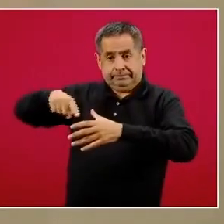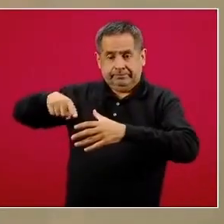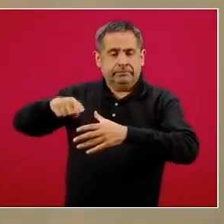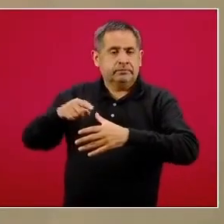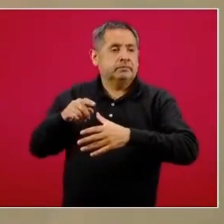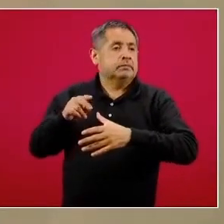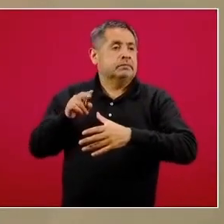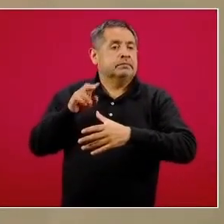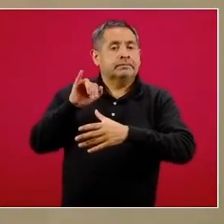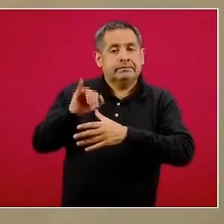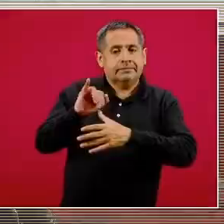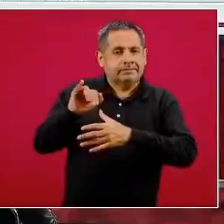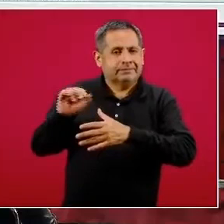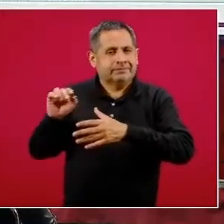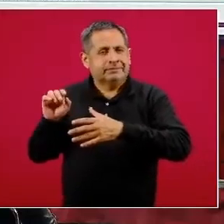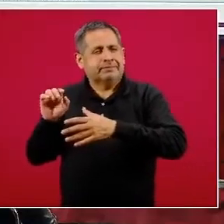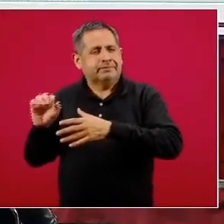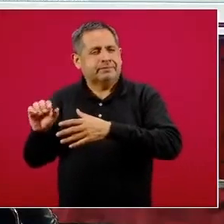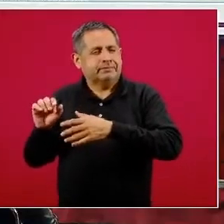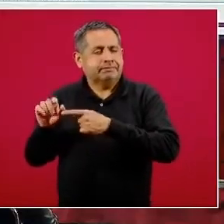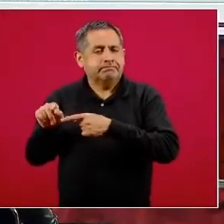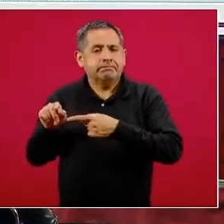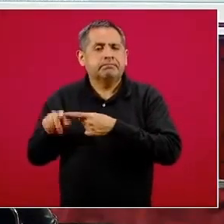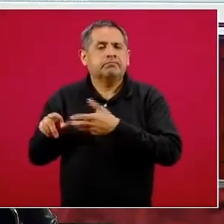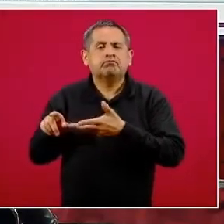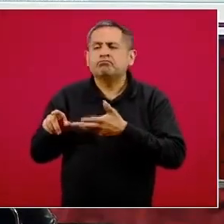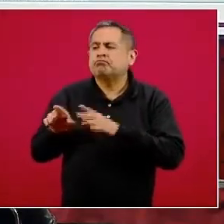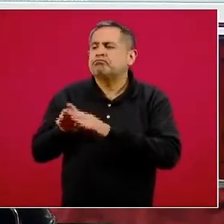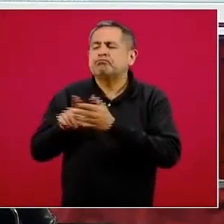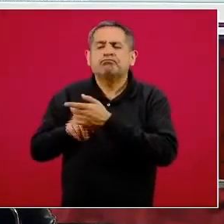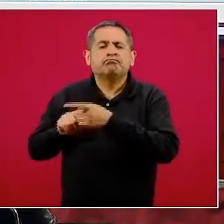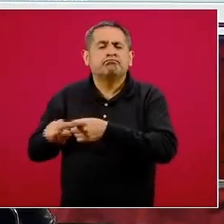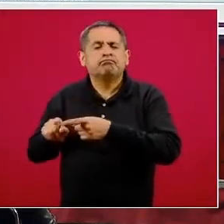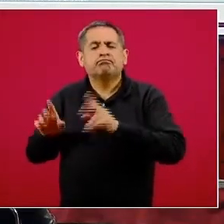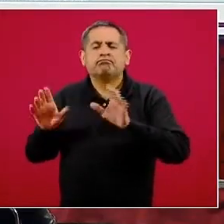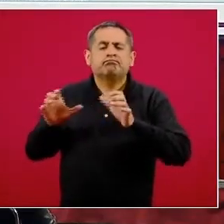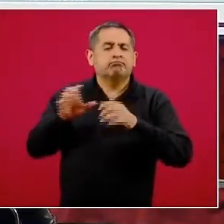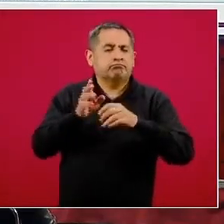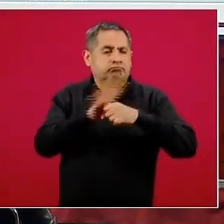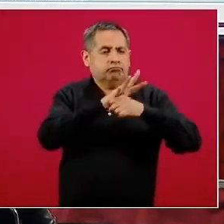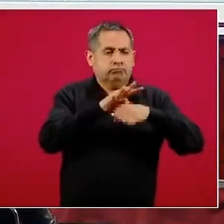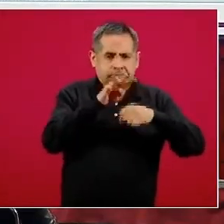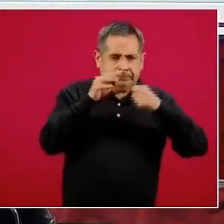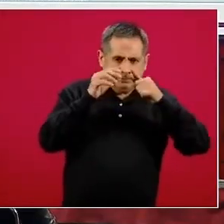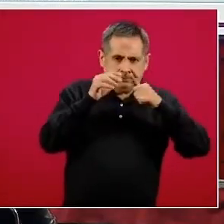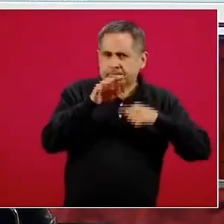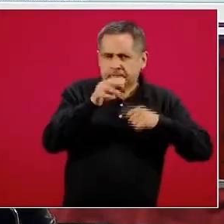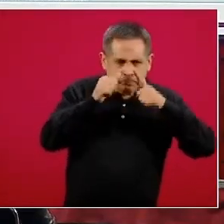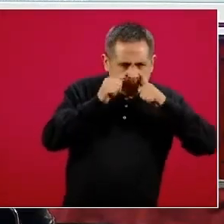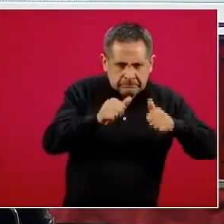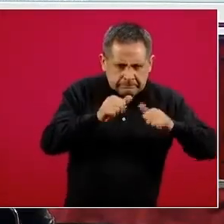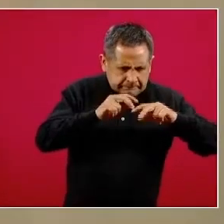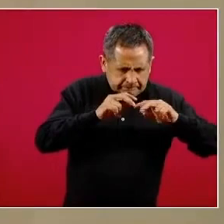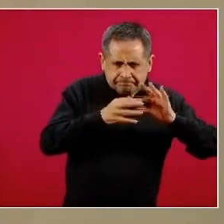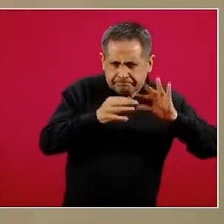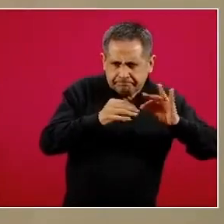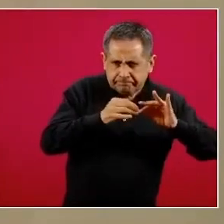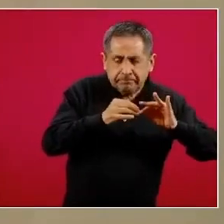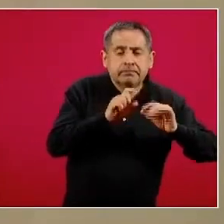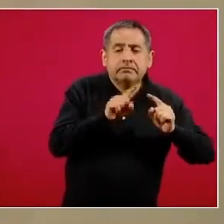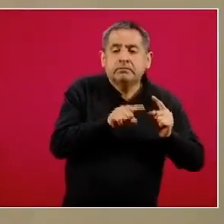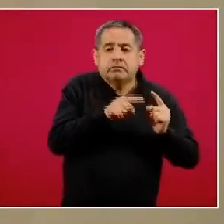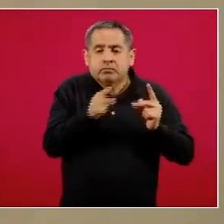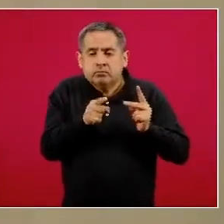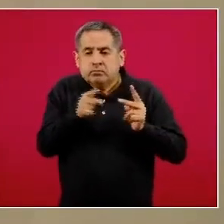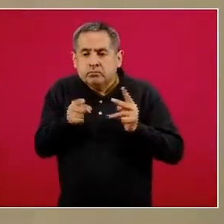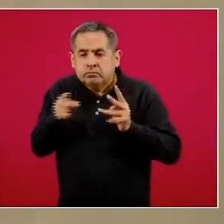no nada más está realizando actividades enfocadas al COVID-19, sino que también hace un monitoreo de otro tipo